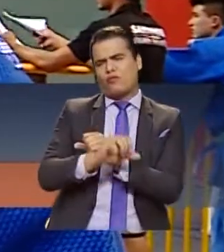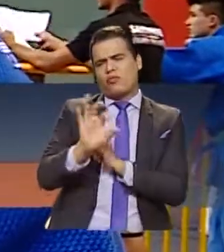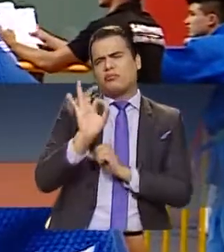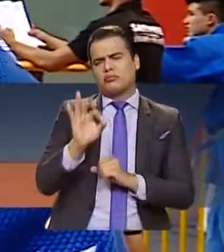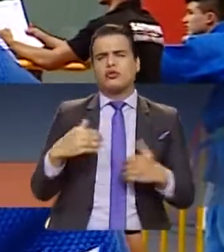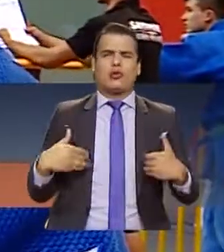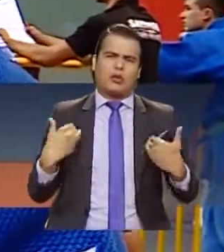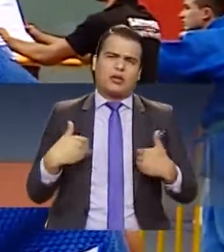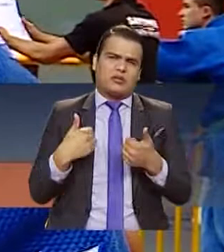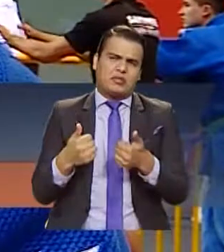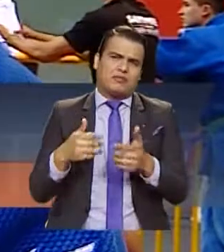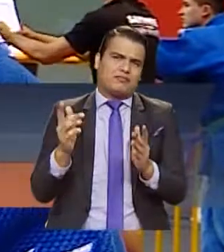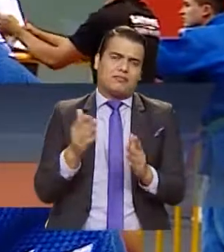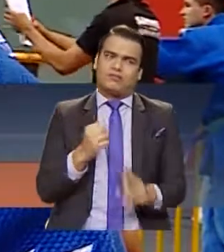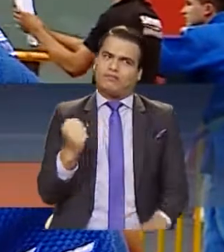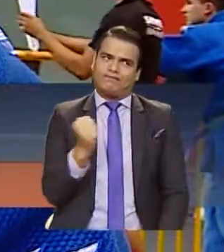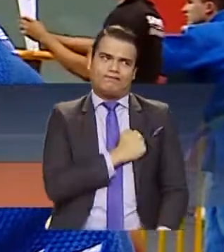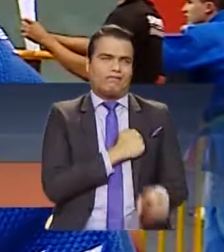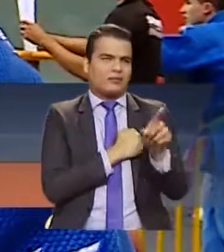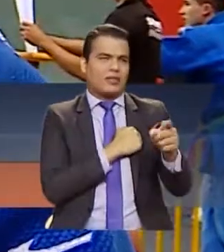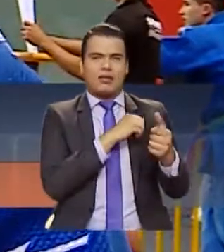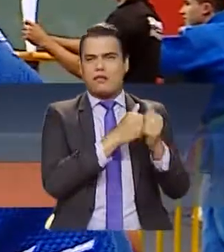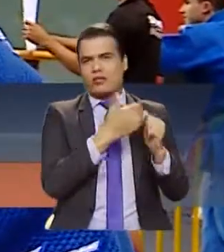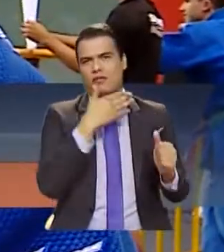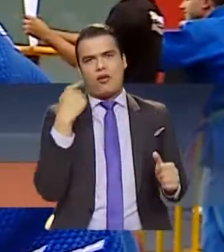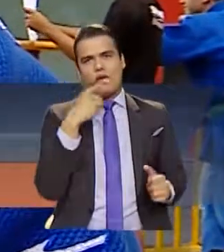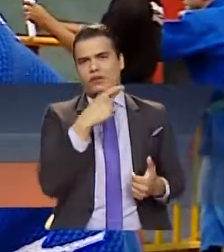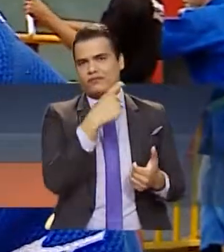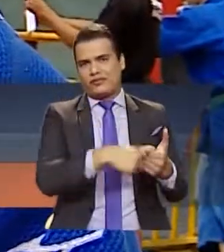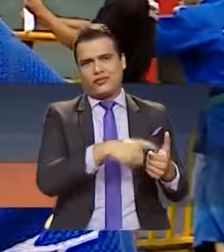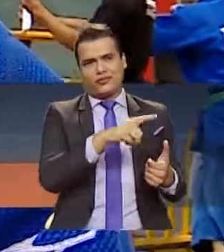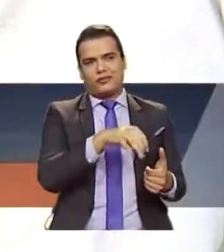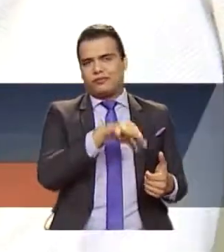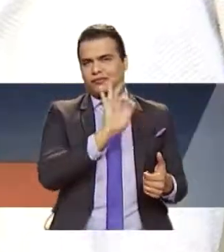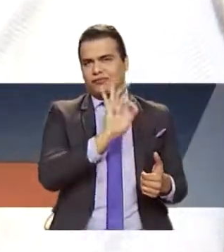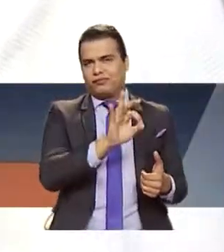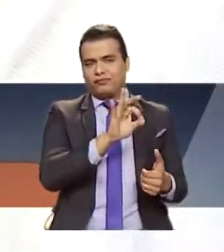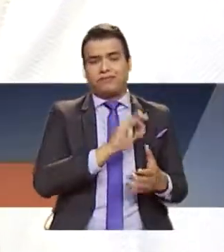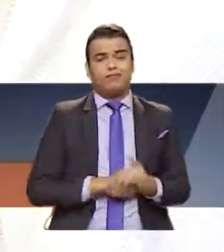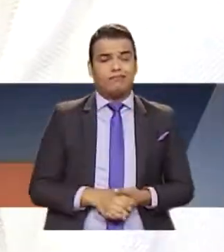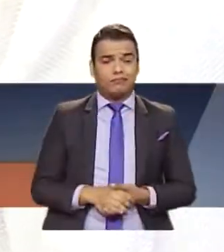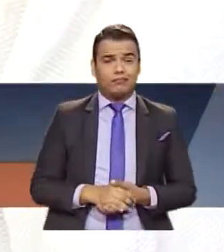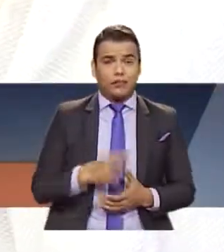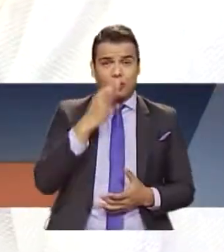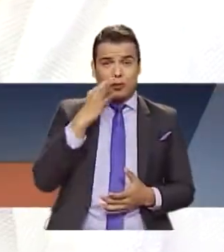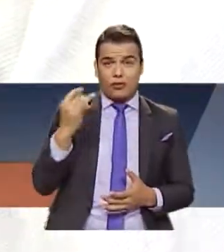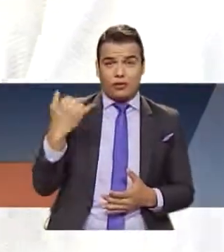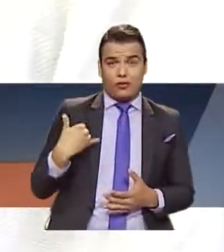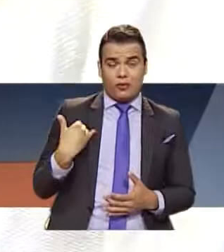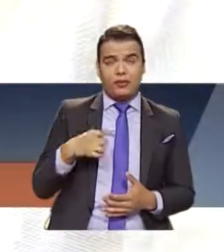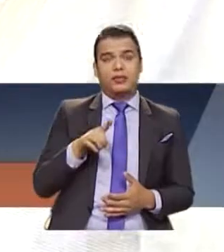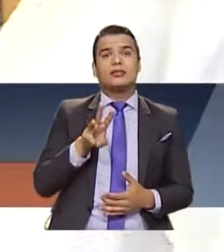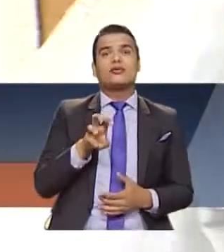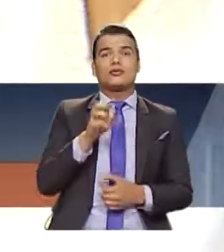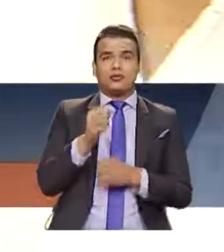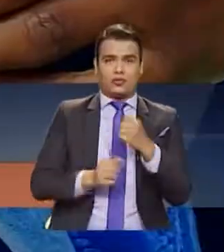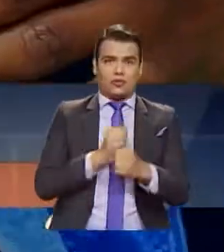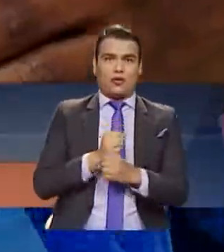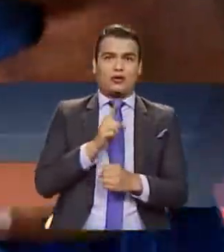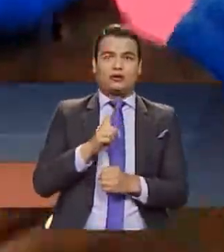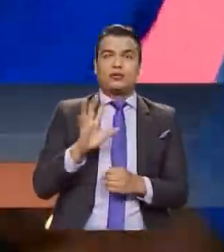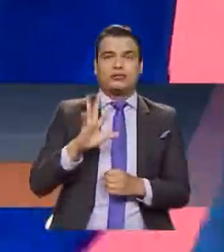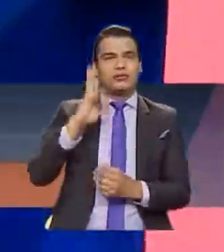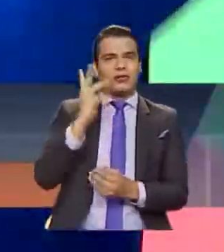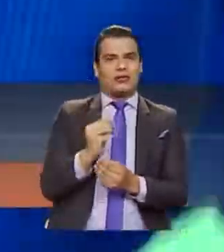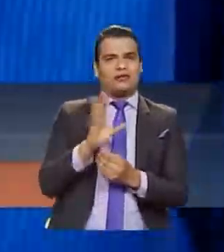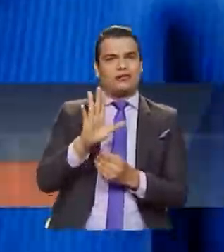pero al final el amor por el judo me pudo más y decidí tomarlo de nuevo. Para este joven de 18 años, este arte